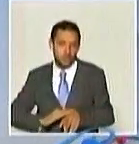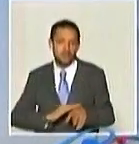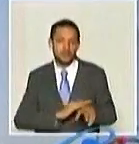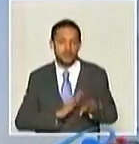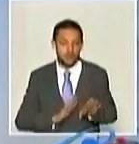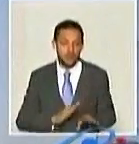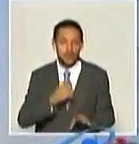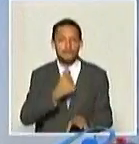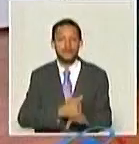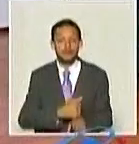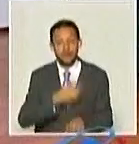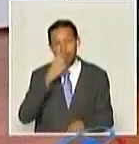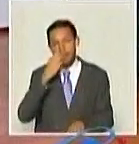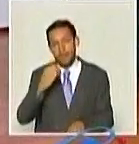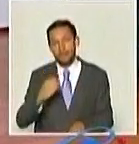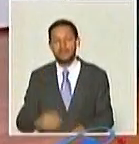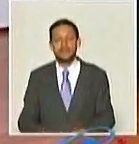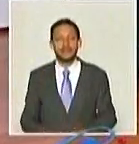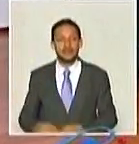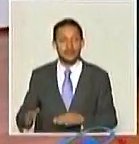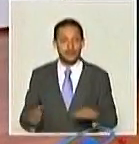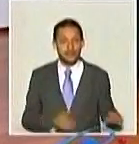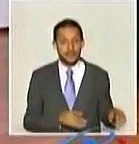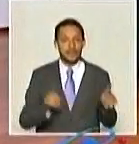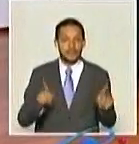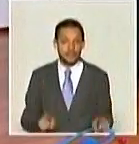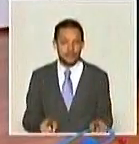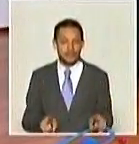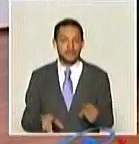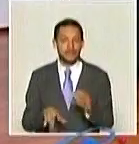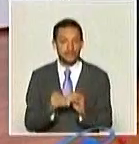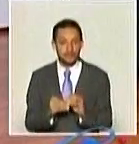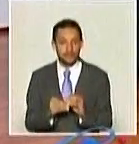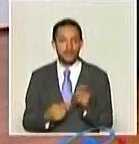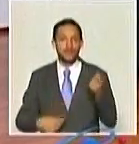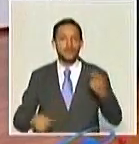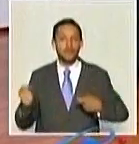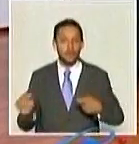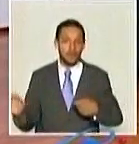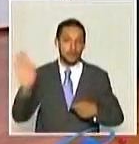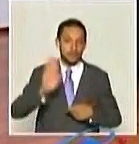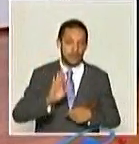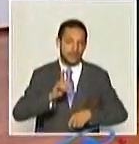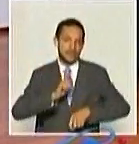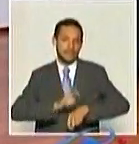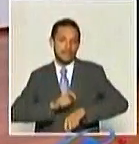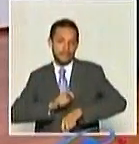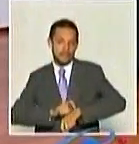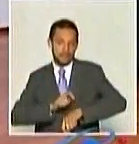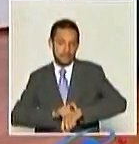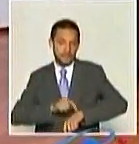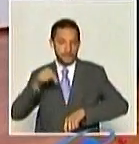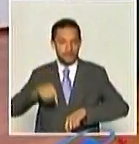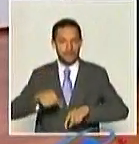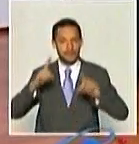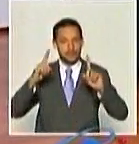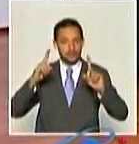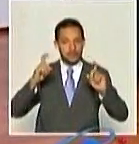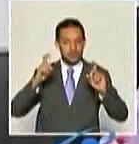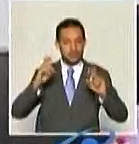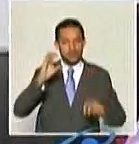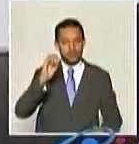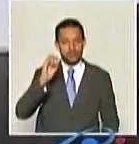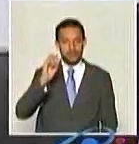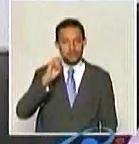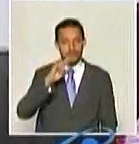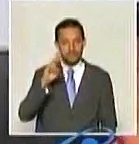de próstata. Bueno, vamos a seguir hablando de casos clínicos, tenemos este corte de comerciales, no olviden el tema de hoy, la ozonoterapia. Ustedes